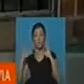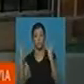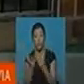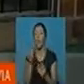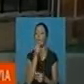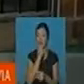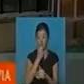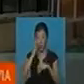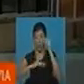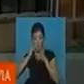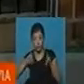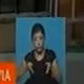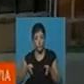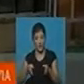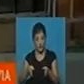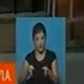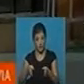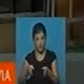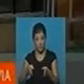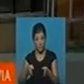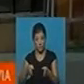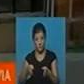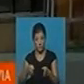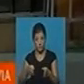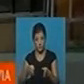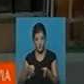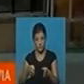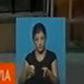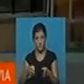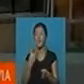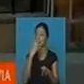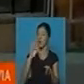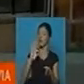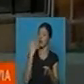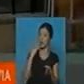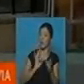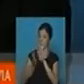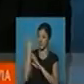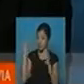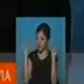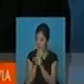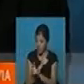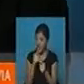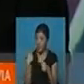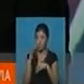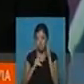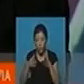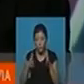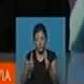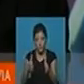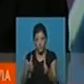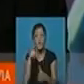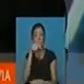de una carretera, que fue digamos, fuente de un gran conflicto del Timnis hace 4 o 5 años, digamos, ahí lo que el gobierno priorizó